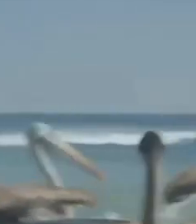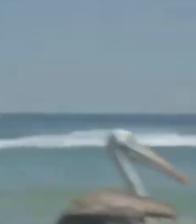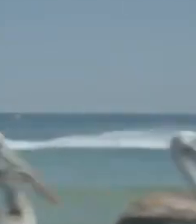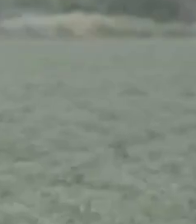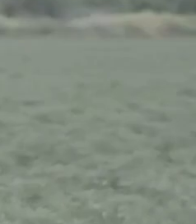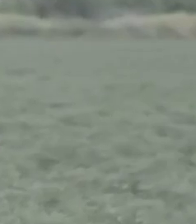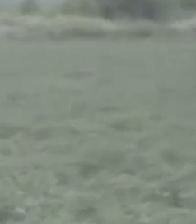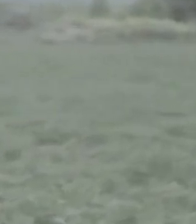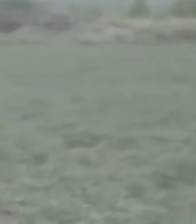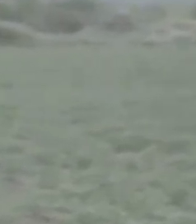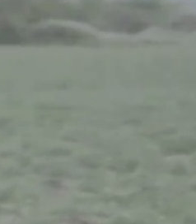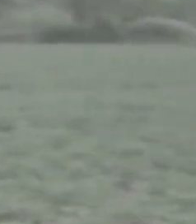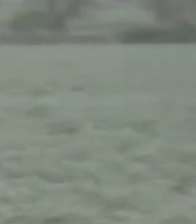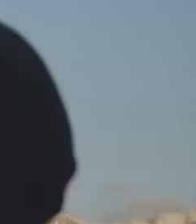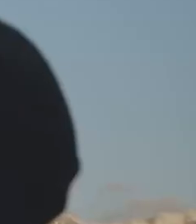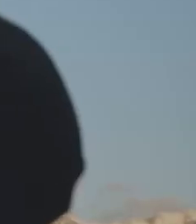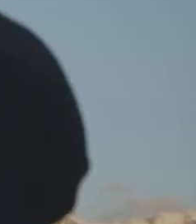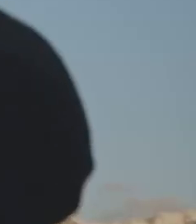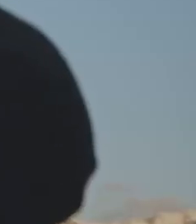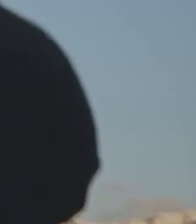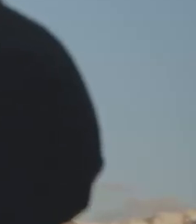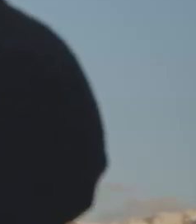de